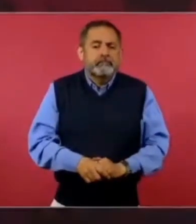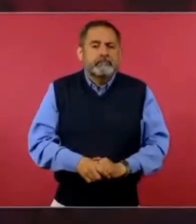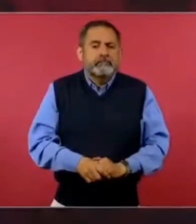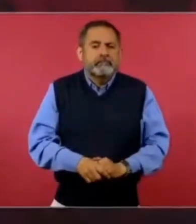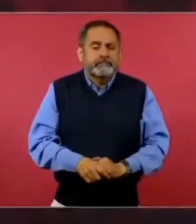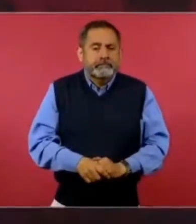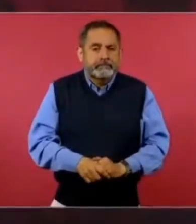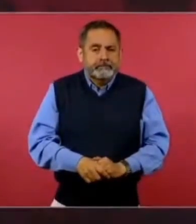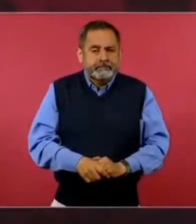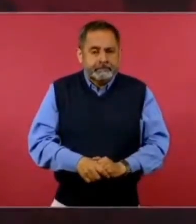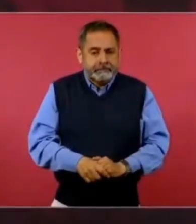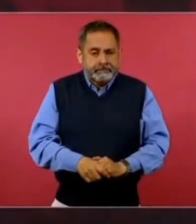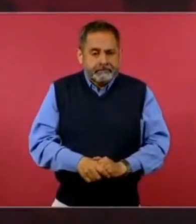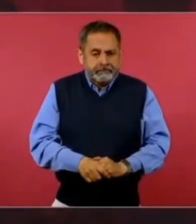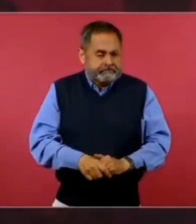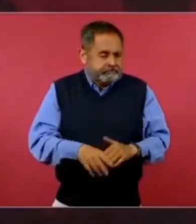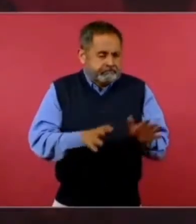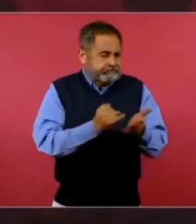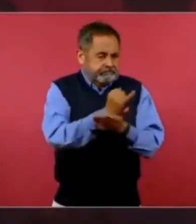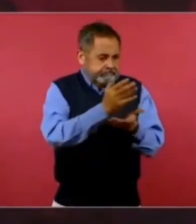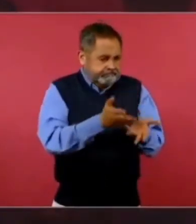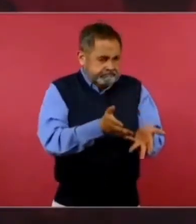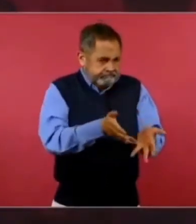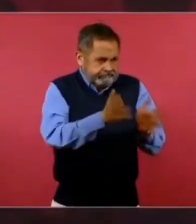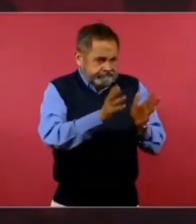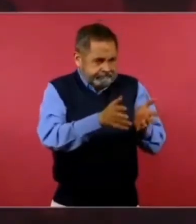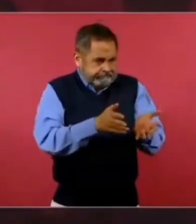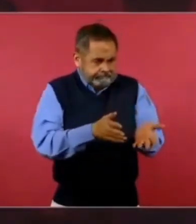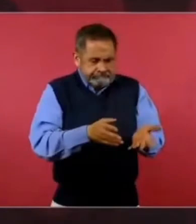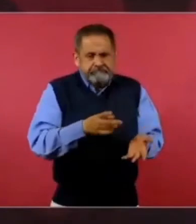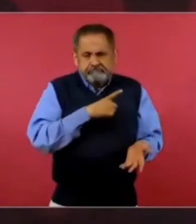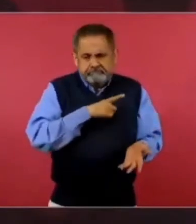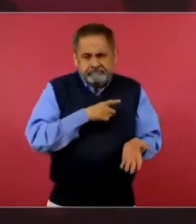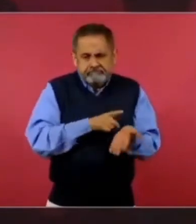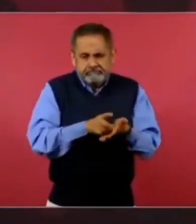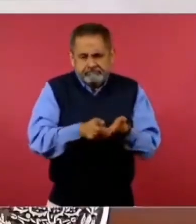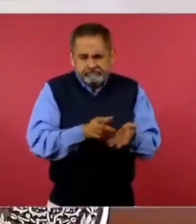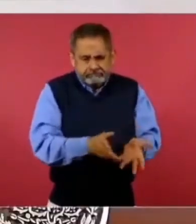Tiene todo el derecho de